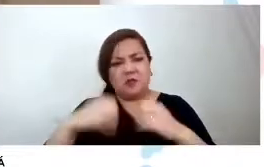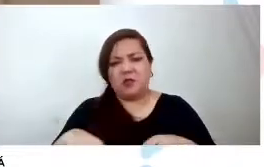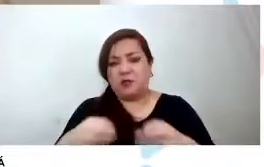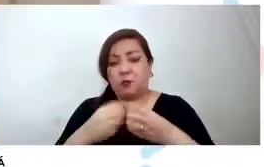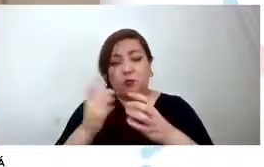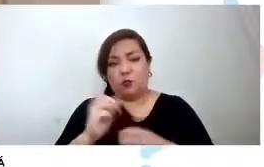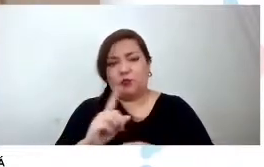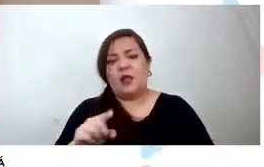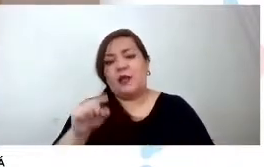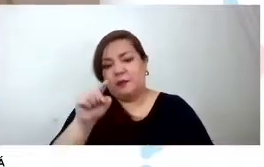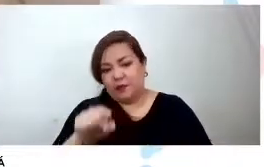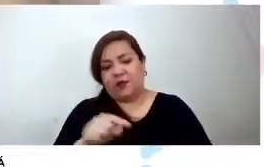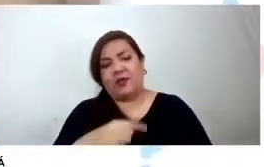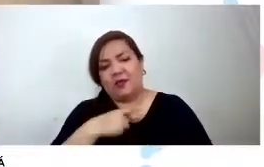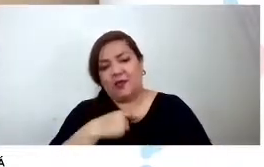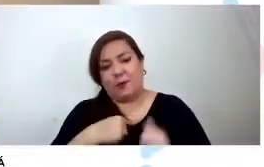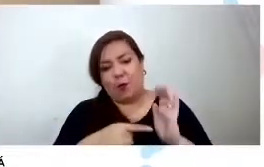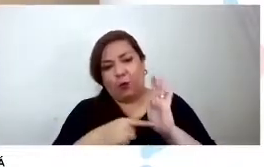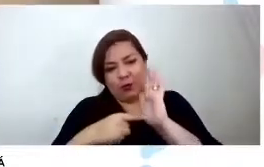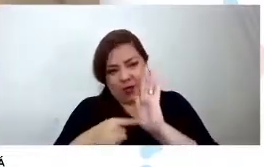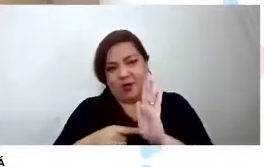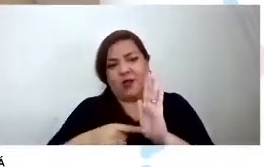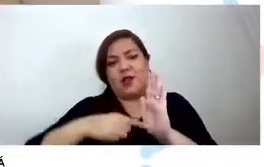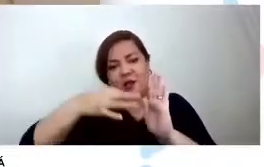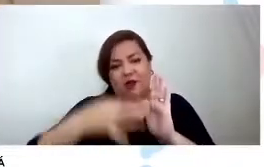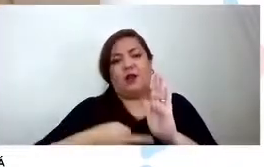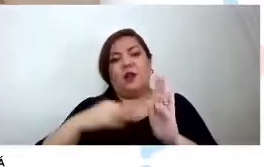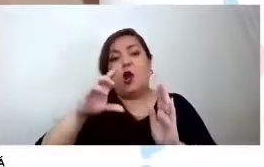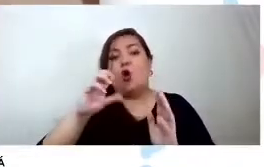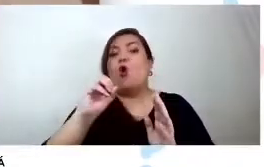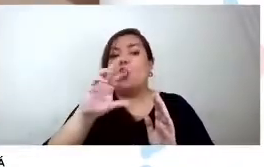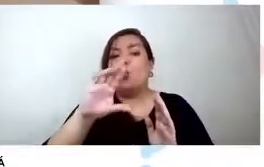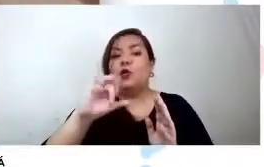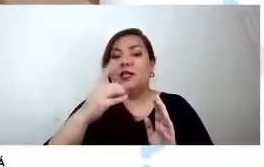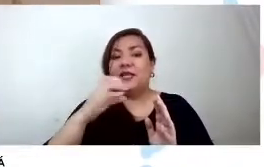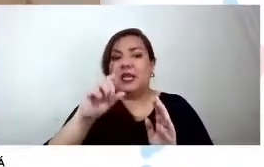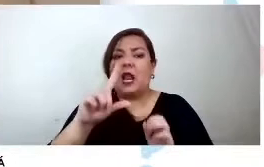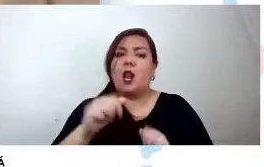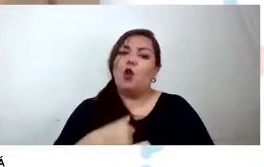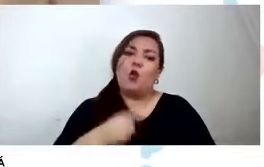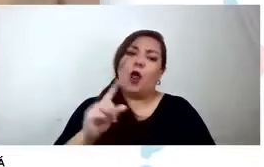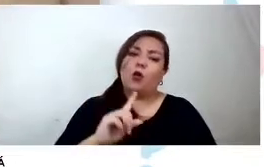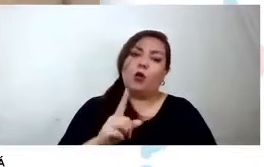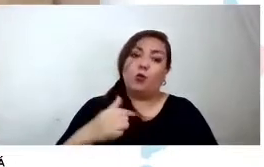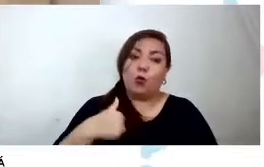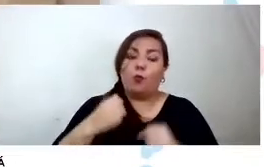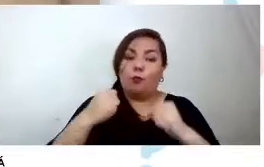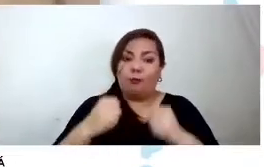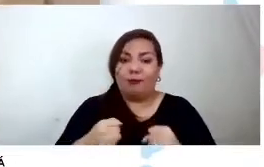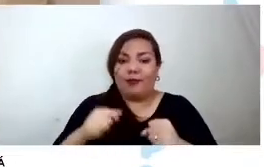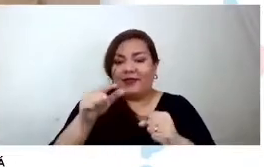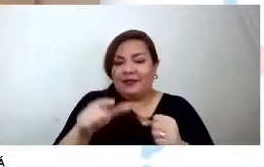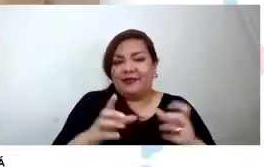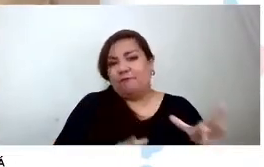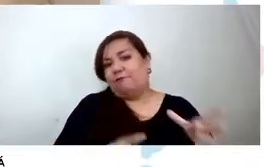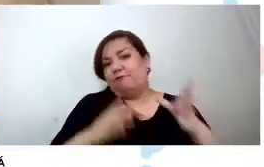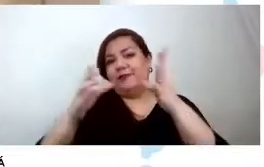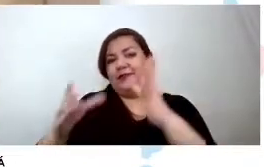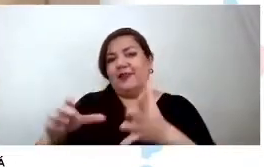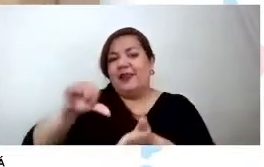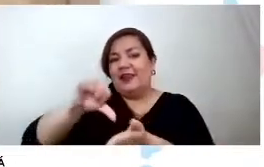pero queremos mostrarles que la pieza está resguardada, no es algo que uno pudiera tener en la mesa de centro de la